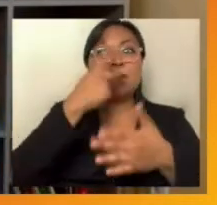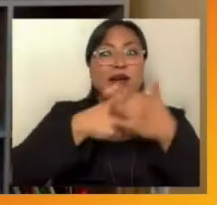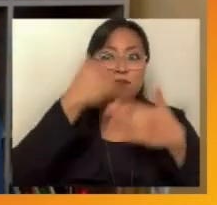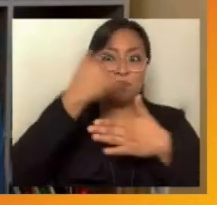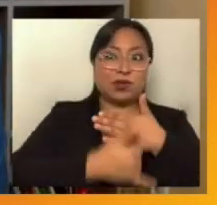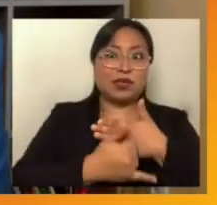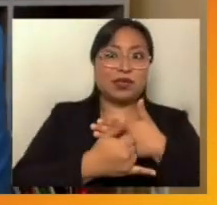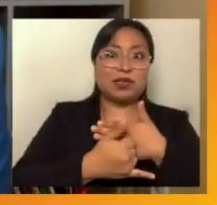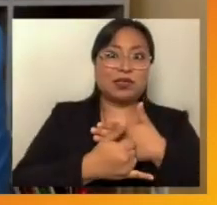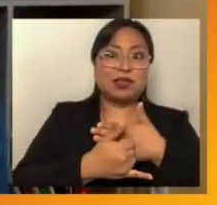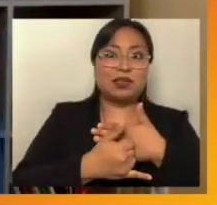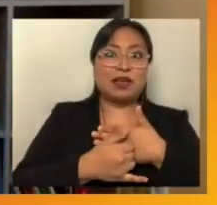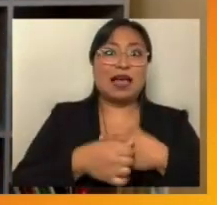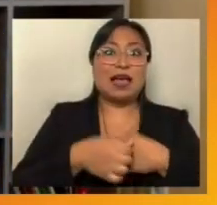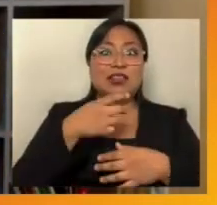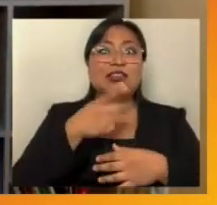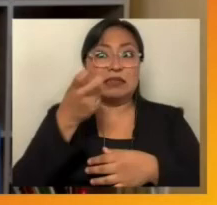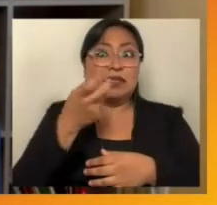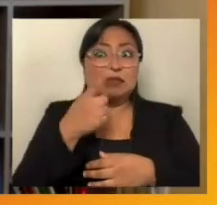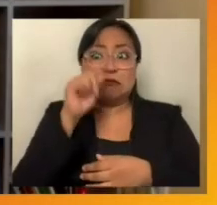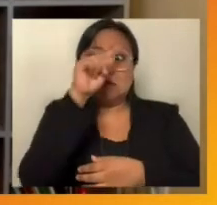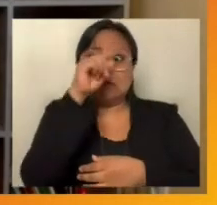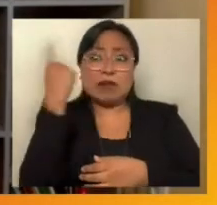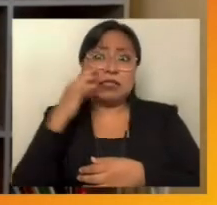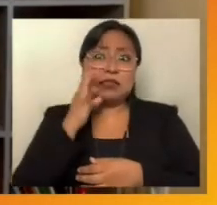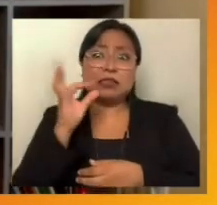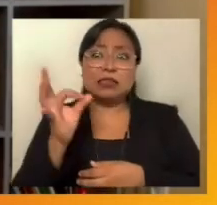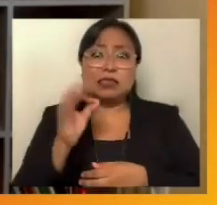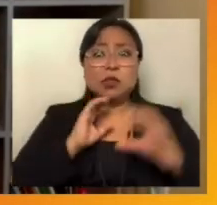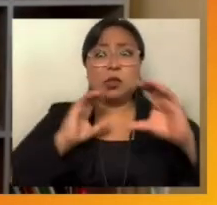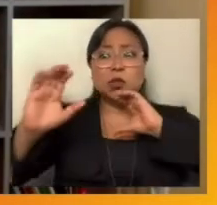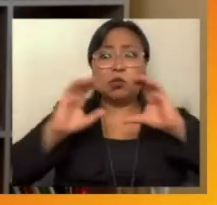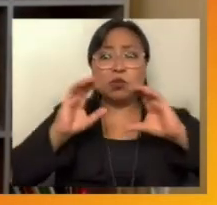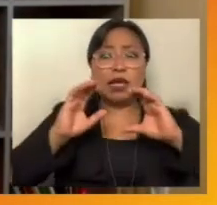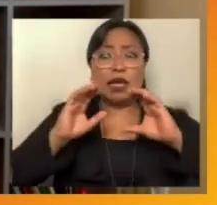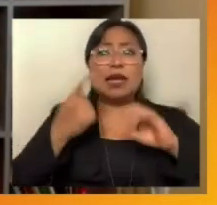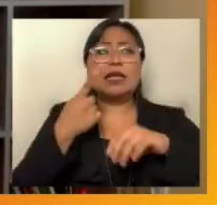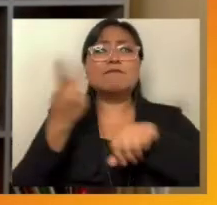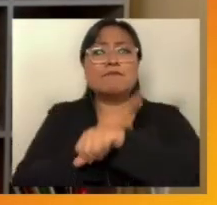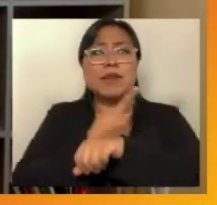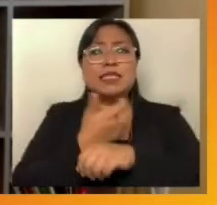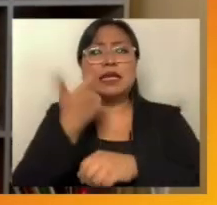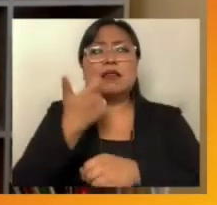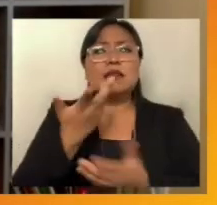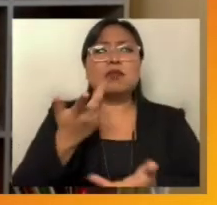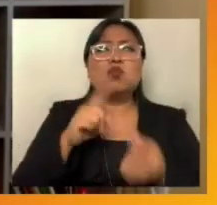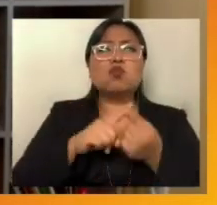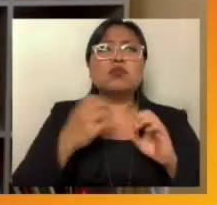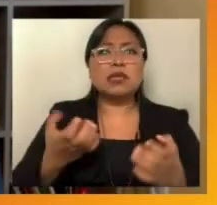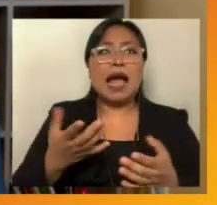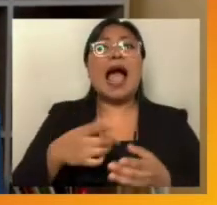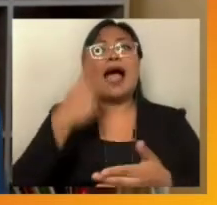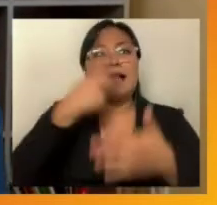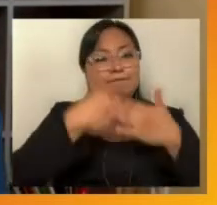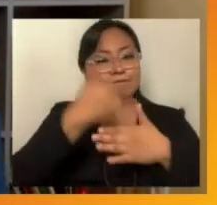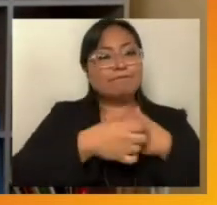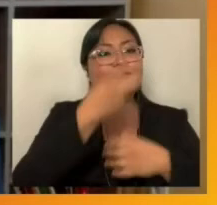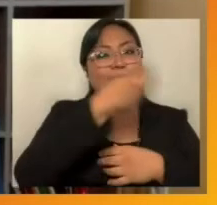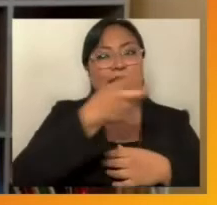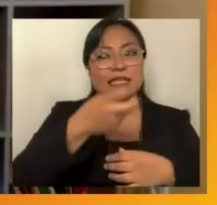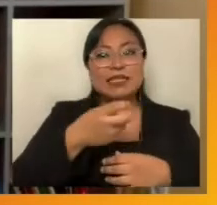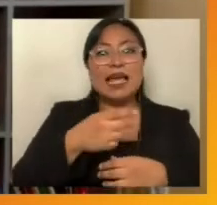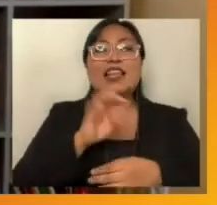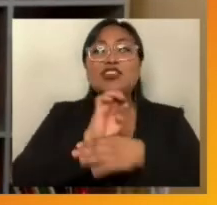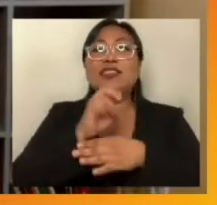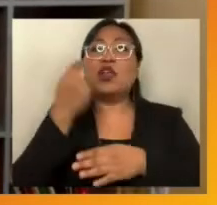proyectos. Fíjate qué forma tan fácil de comunicar qué está pasando con tu dinero. Contenido de consideración. Y contenido de